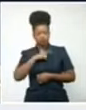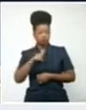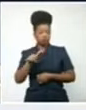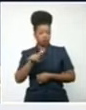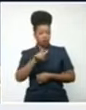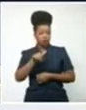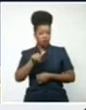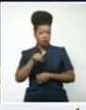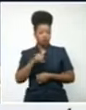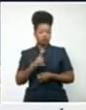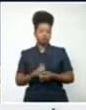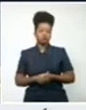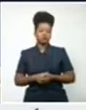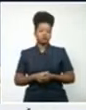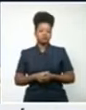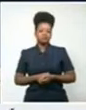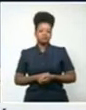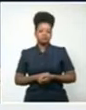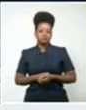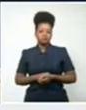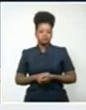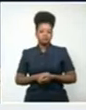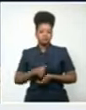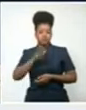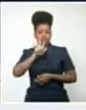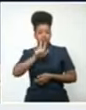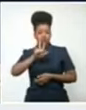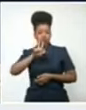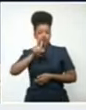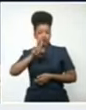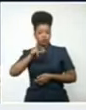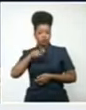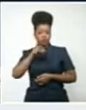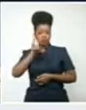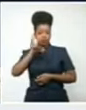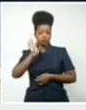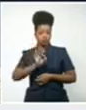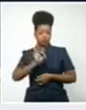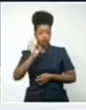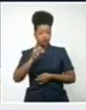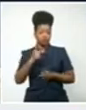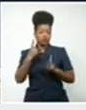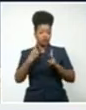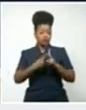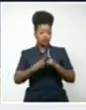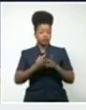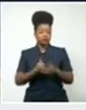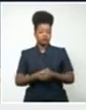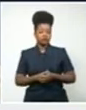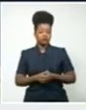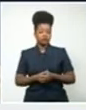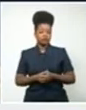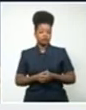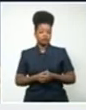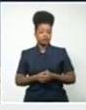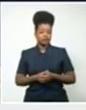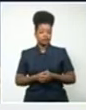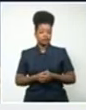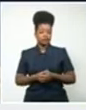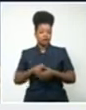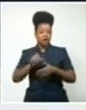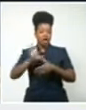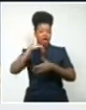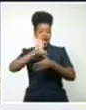Próximo, Centro de Asia, en un 52,3%. Y en América, en las Américas en su conjunto, está subiendo